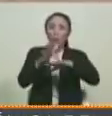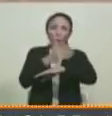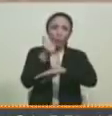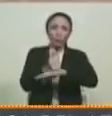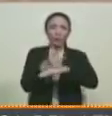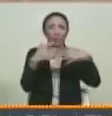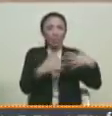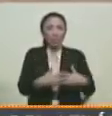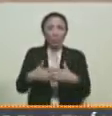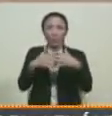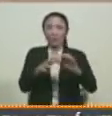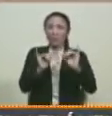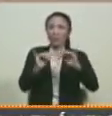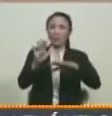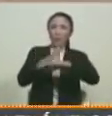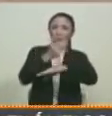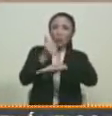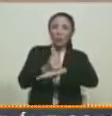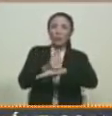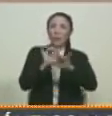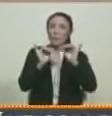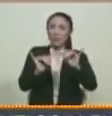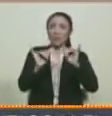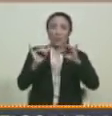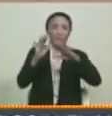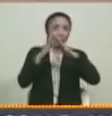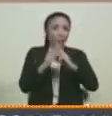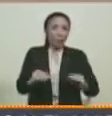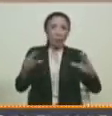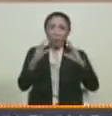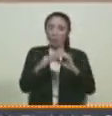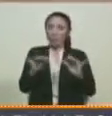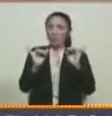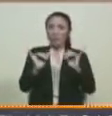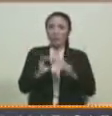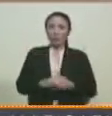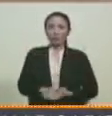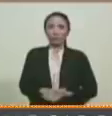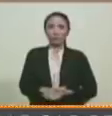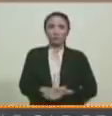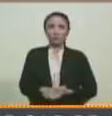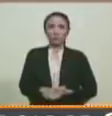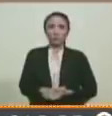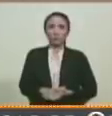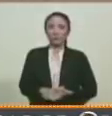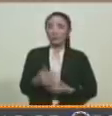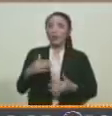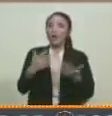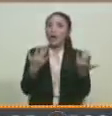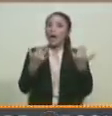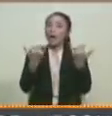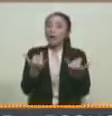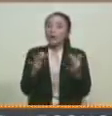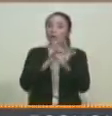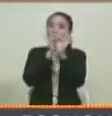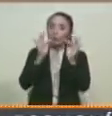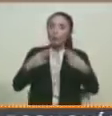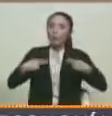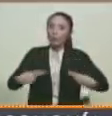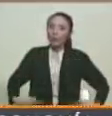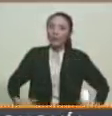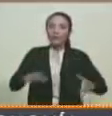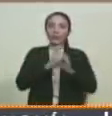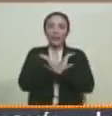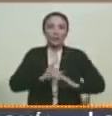el mediocapitalismo, el capitalismo popular, todos son hijos del mismo zombi. ¿No? Es el modelo socialista, humanista,